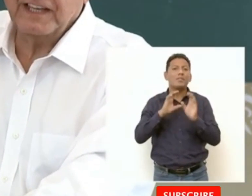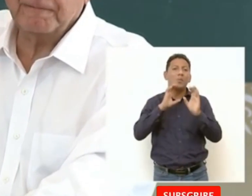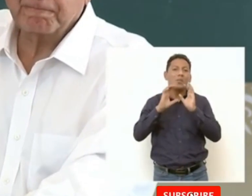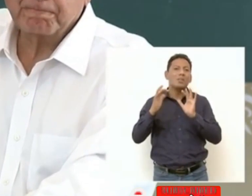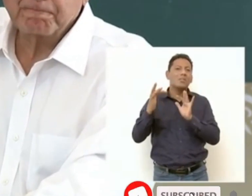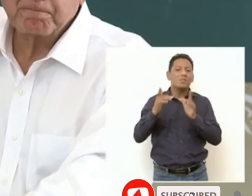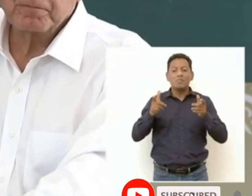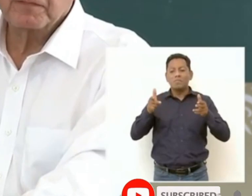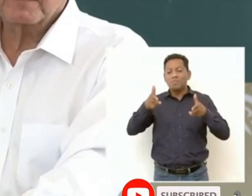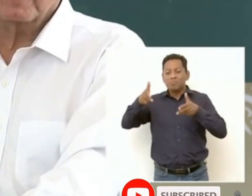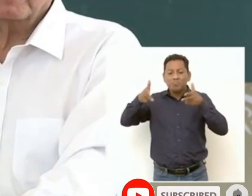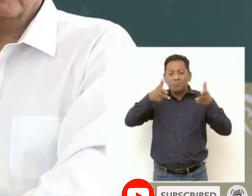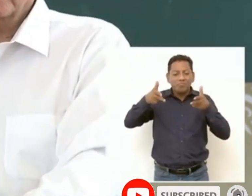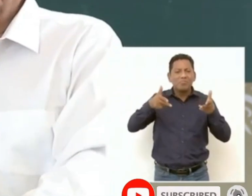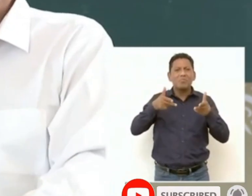Y